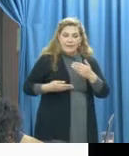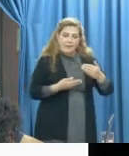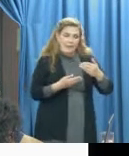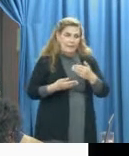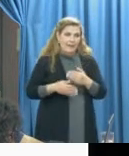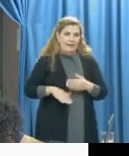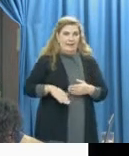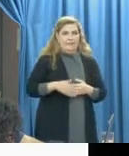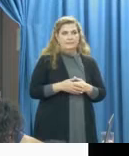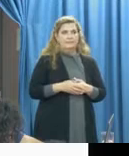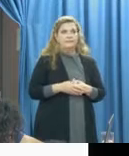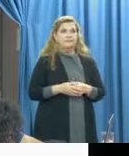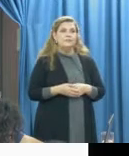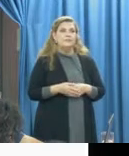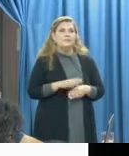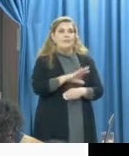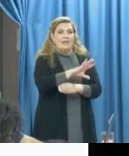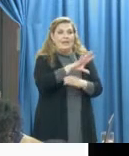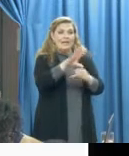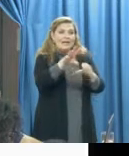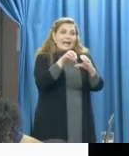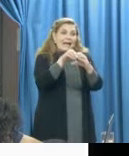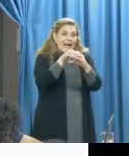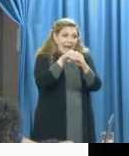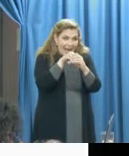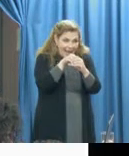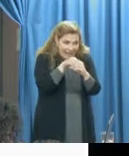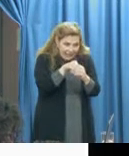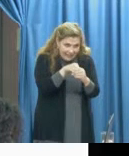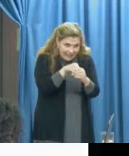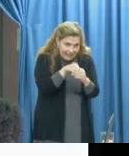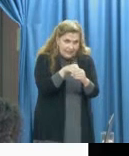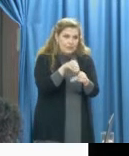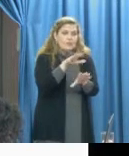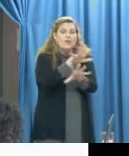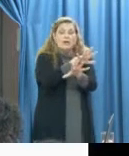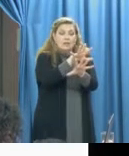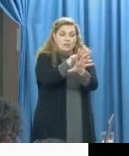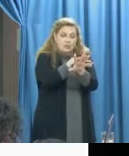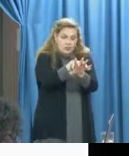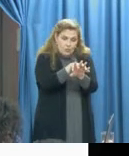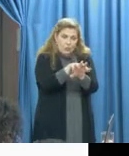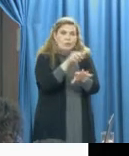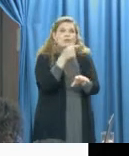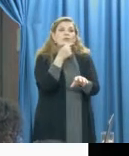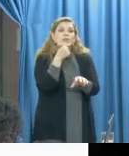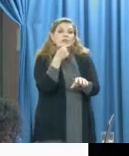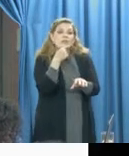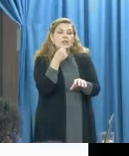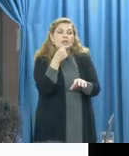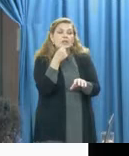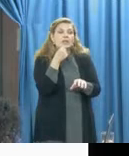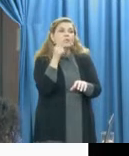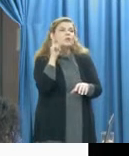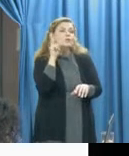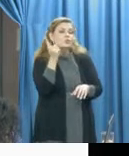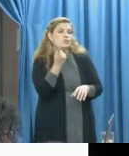La inclusión de las personas, de los niños con problema